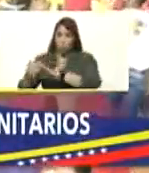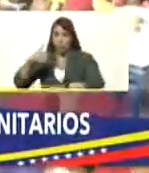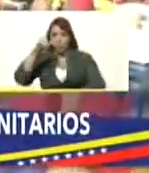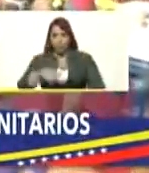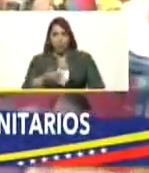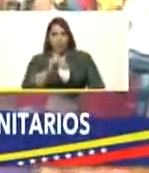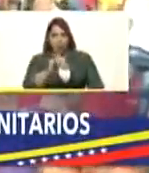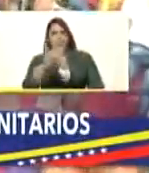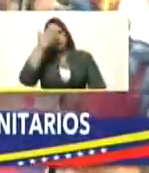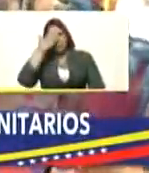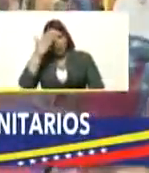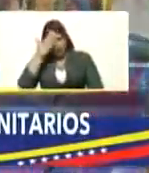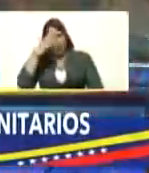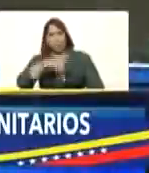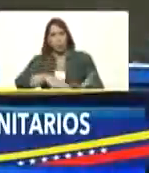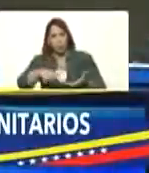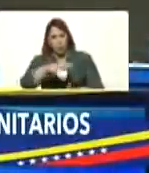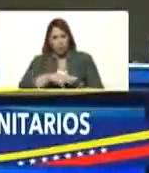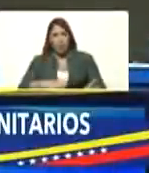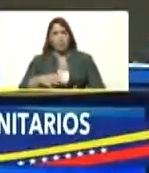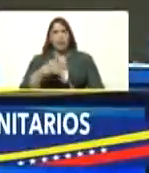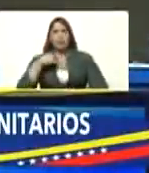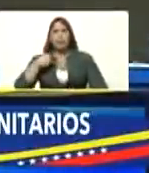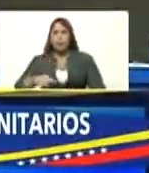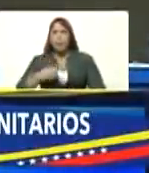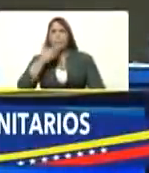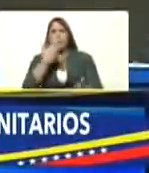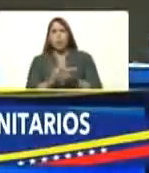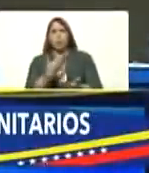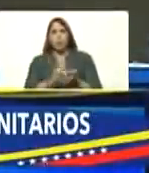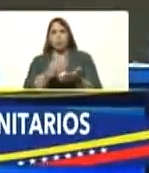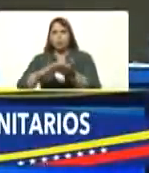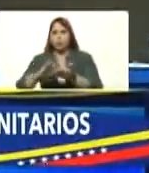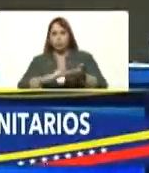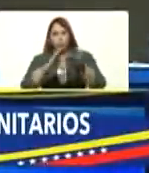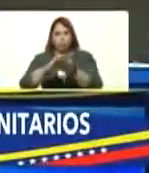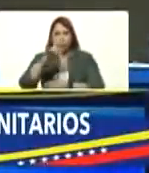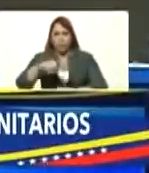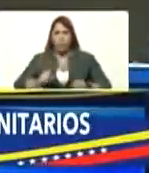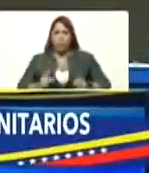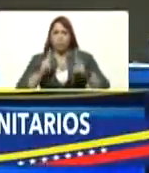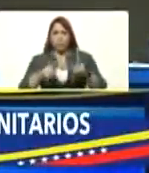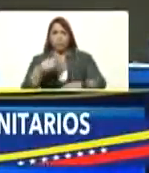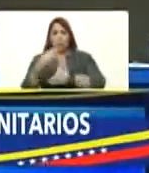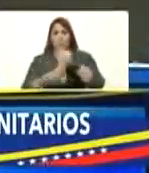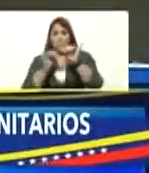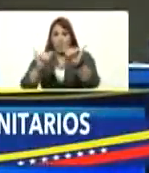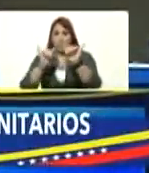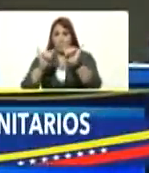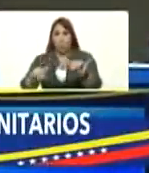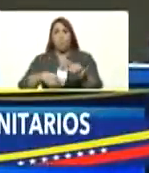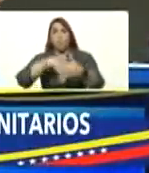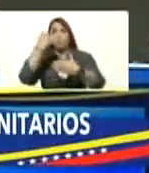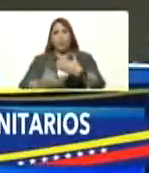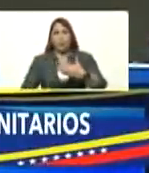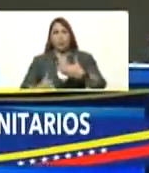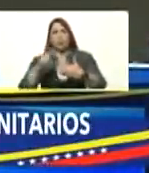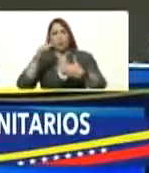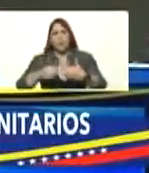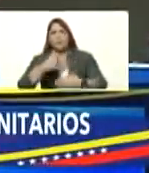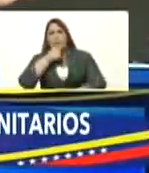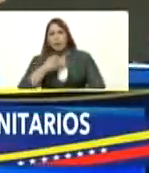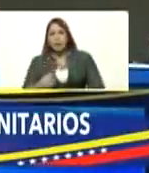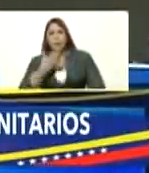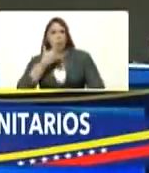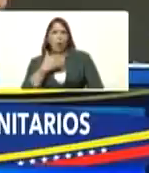sus problemas, también tienen propuestas de soluciones. Y le creamos la oportunidad de que ellos hicieran sus proyectos bajo formato sencillo. No se requiere